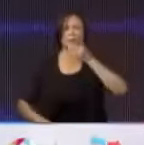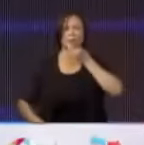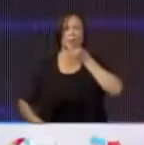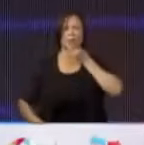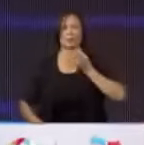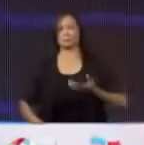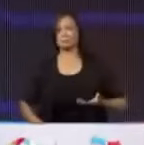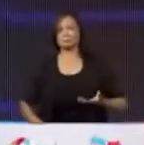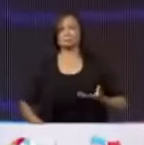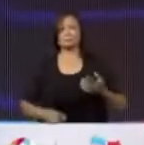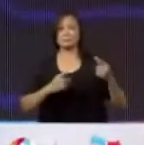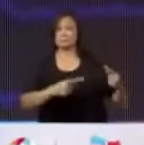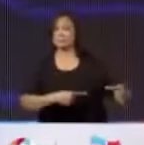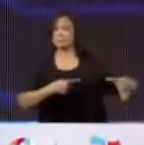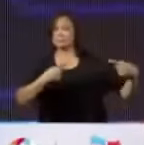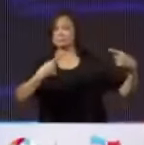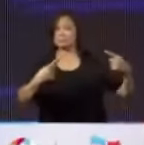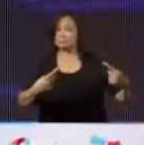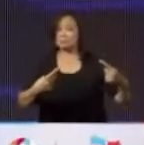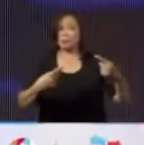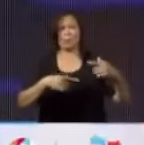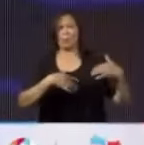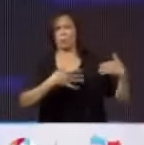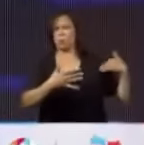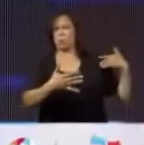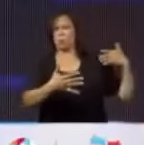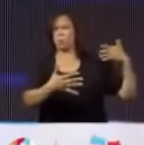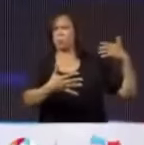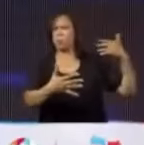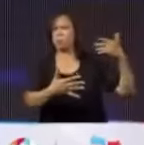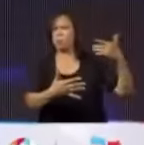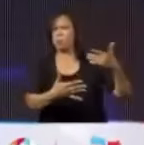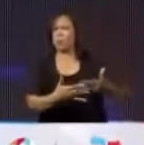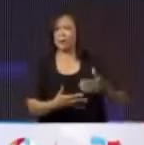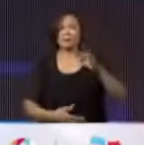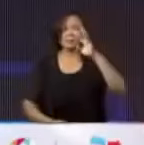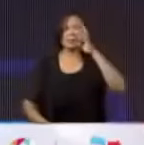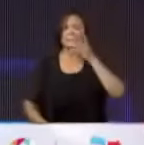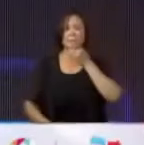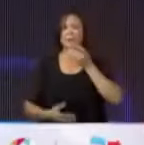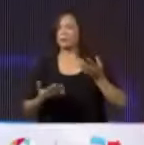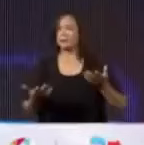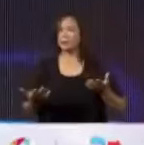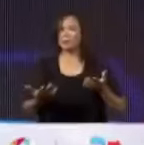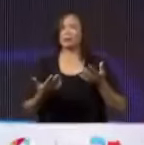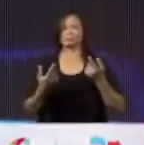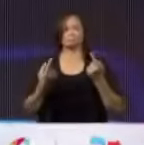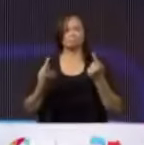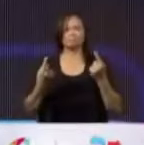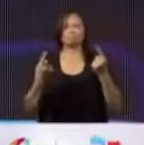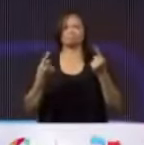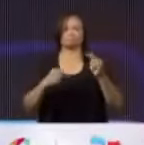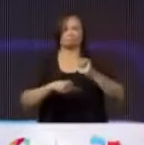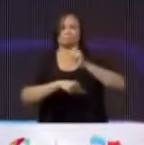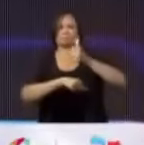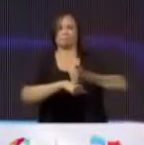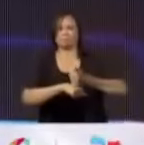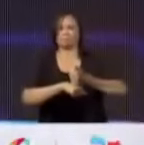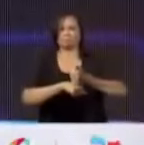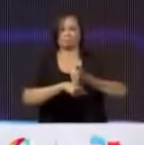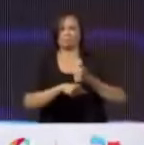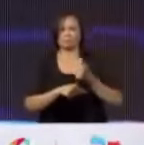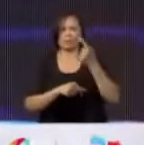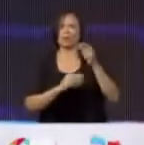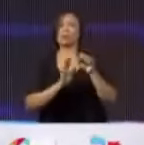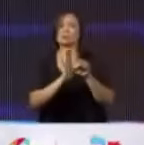dominicano. Desde entonces hacia acá el tiempo ha transcurrido y la República Dominicana ha logrado constituirse